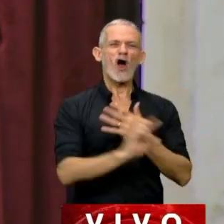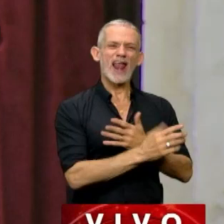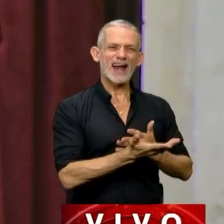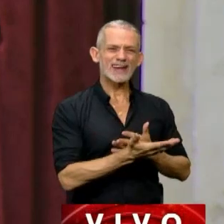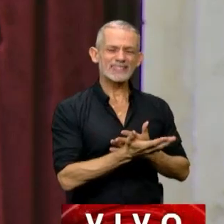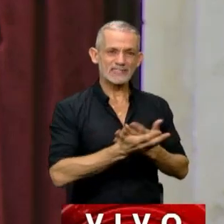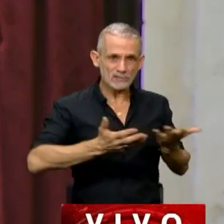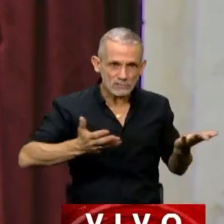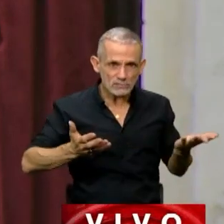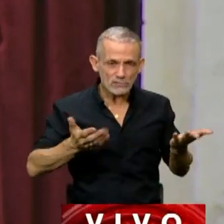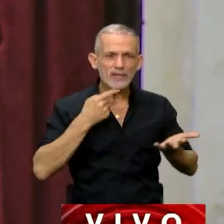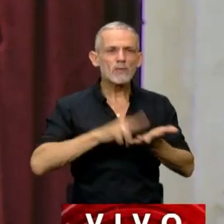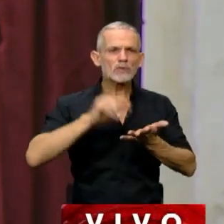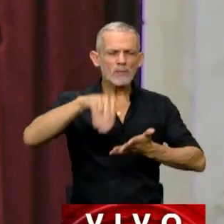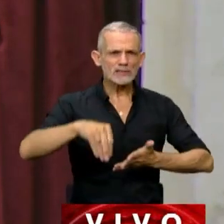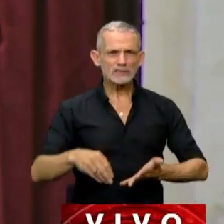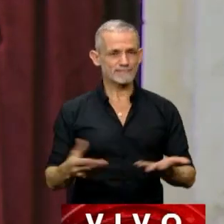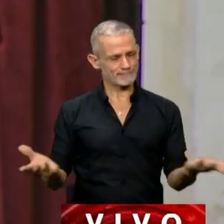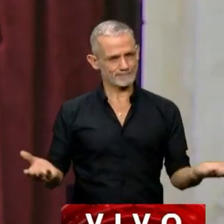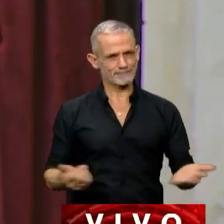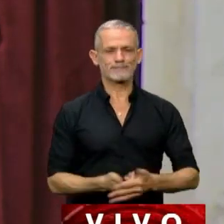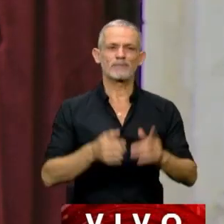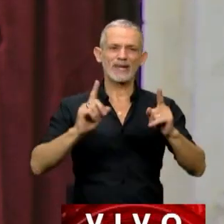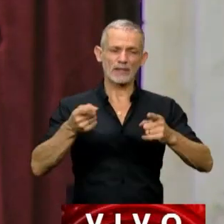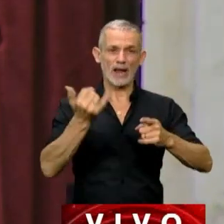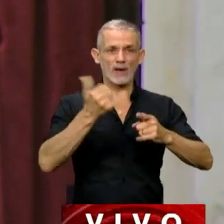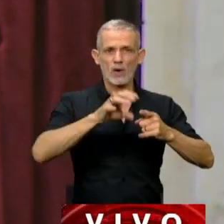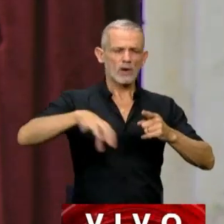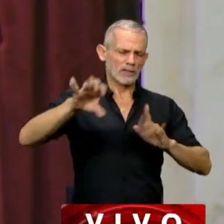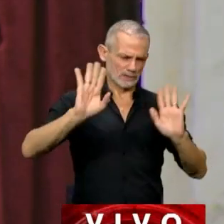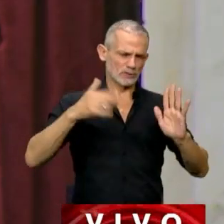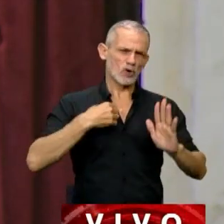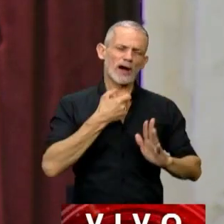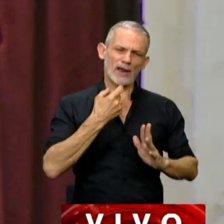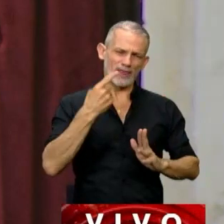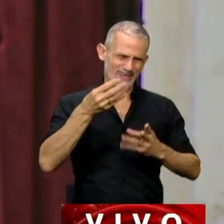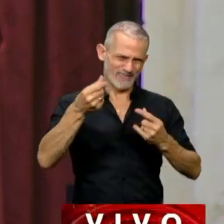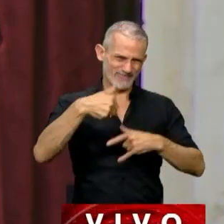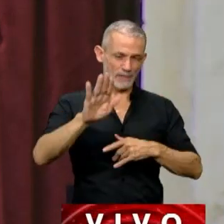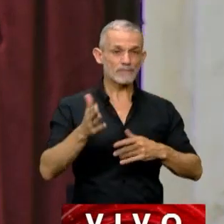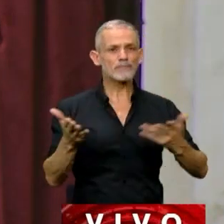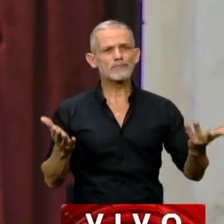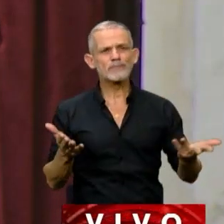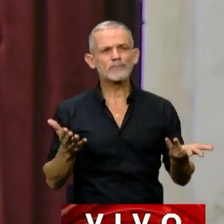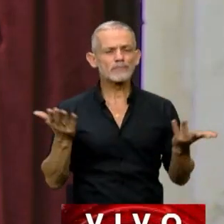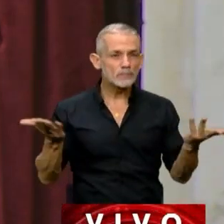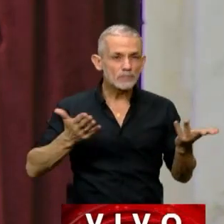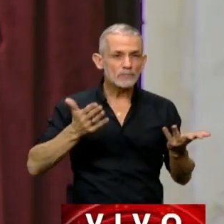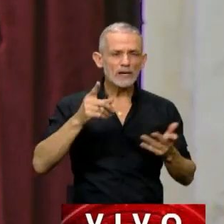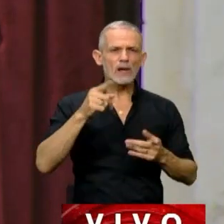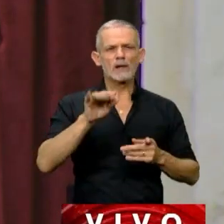dólares. Por otro lado, hay una parte que no quiero dejar de decir y ya termino,